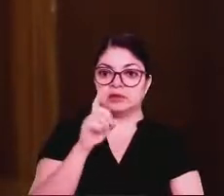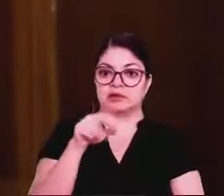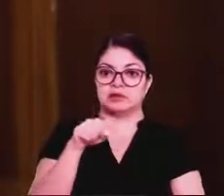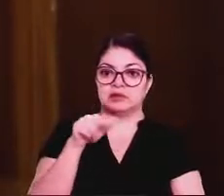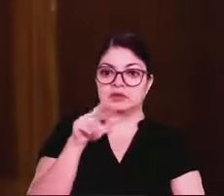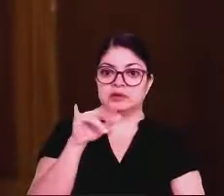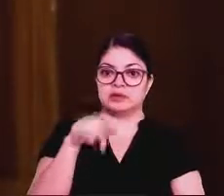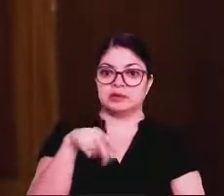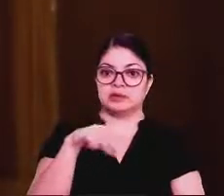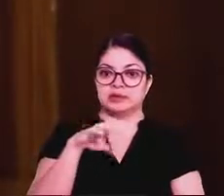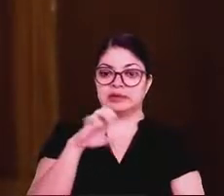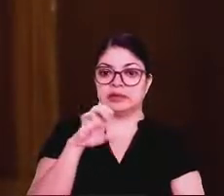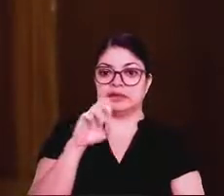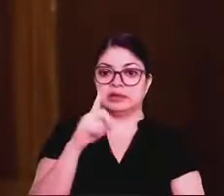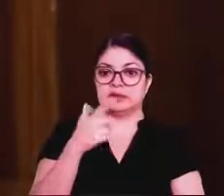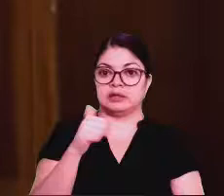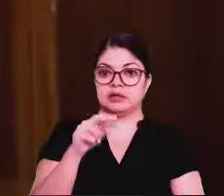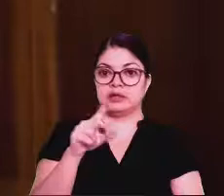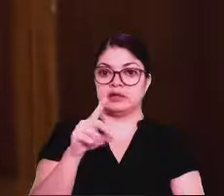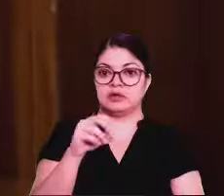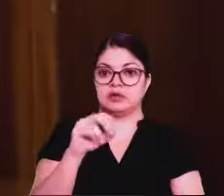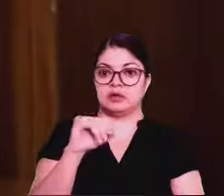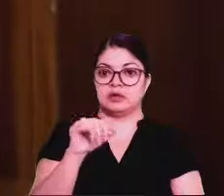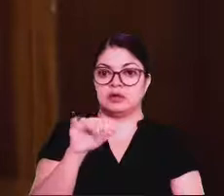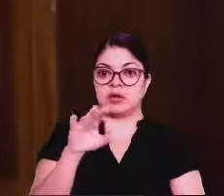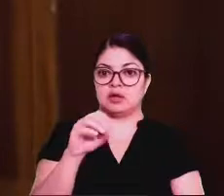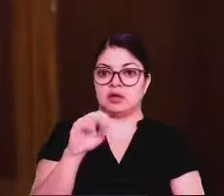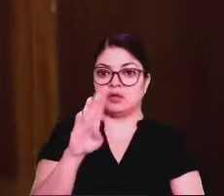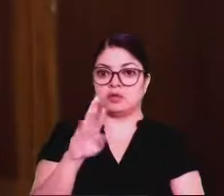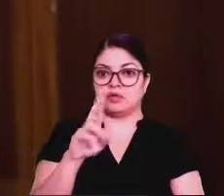Jacob Rocha, e integrantes de la misma.